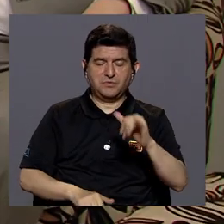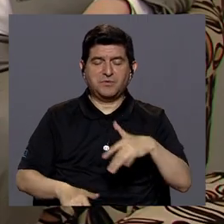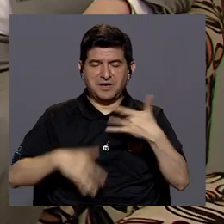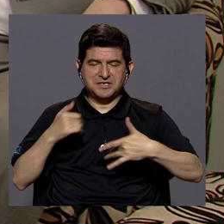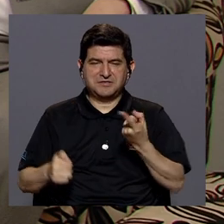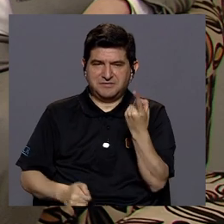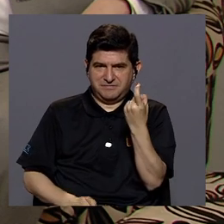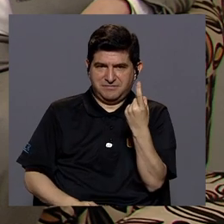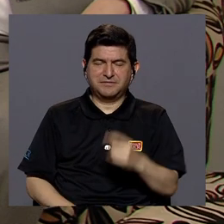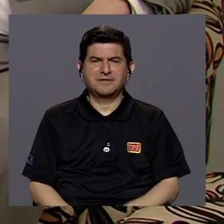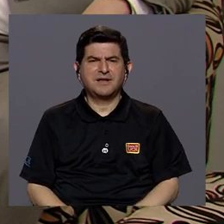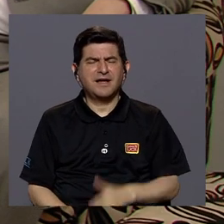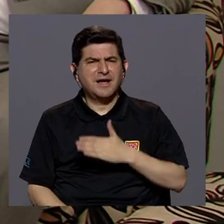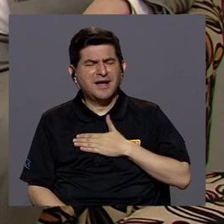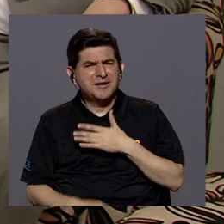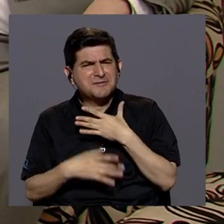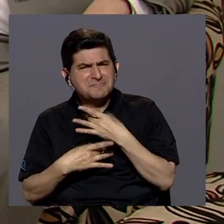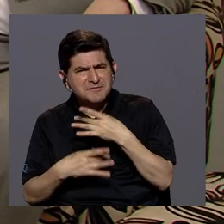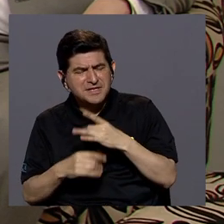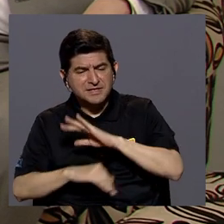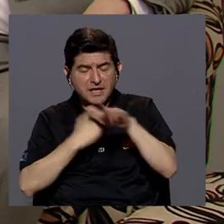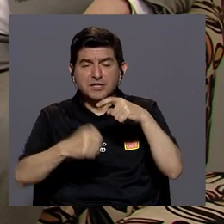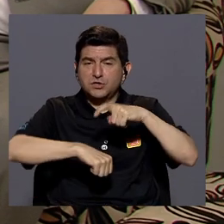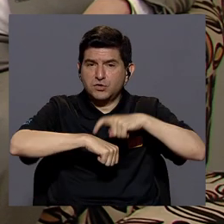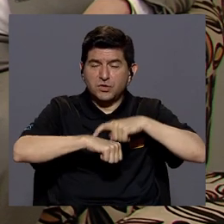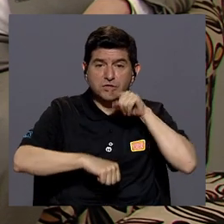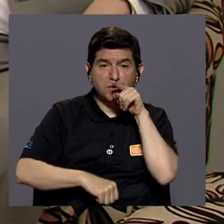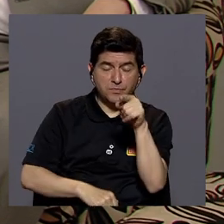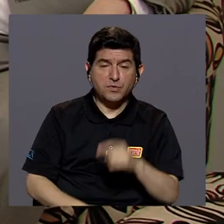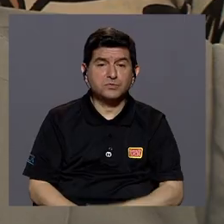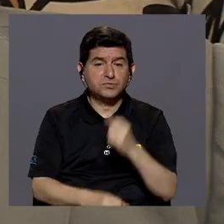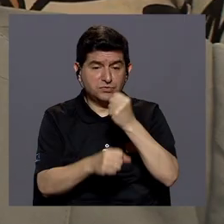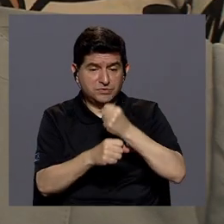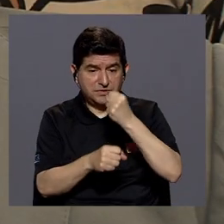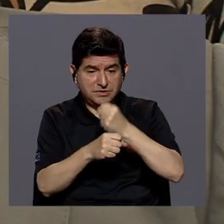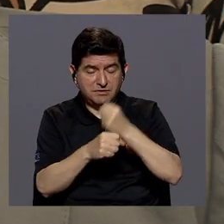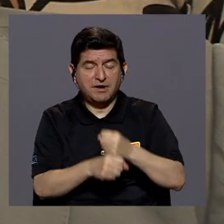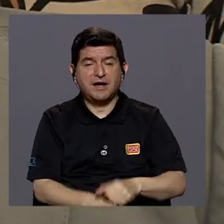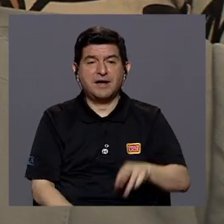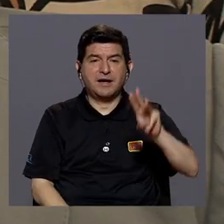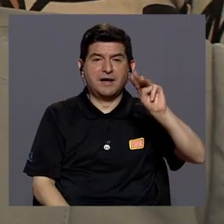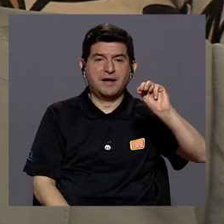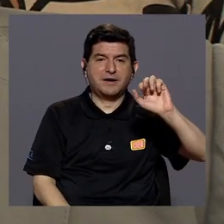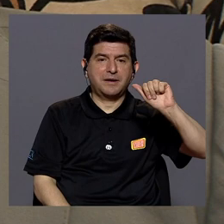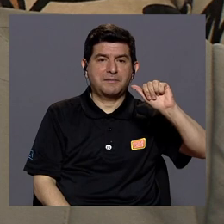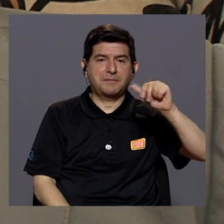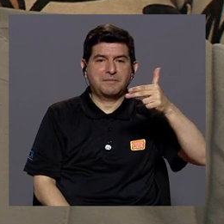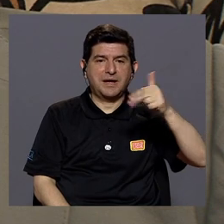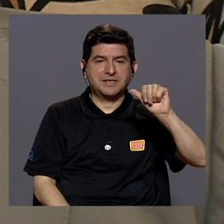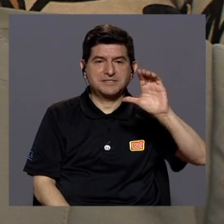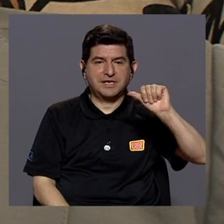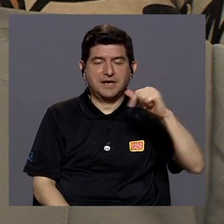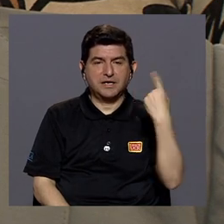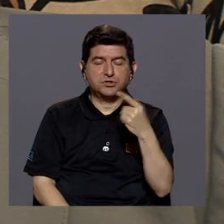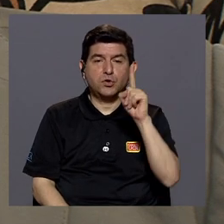Me llama mucho la atención que en todo el tiempo en el que usted se ha dedicado a la machaca, solo una vez hubo un intento